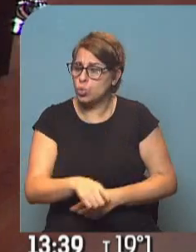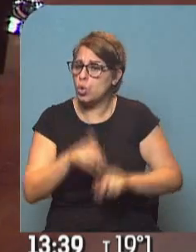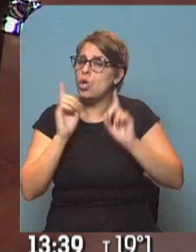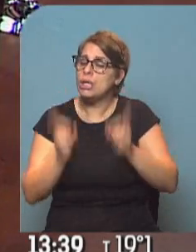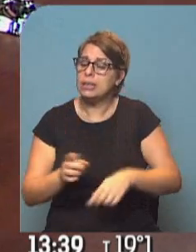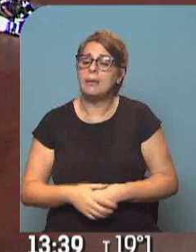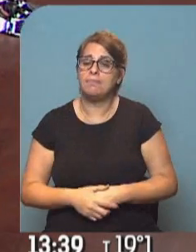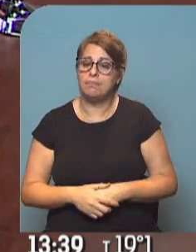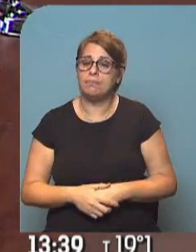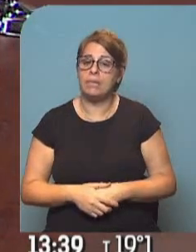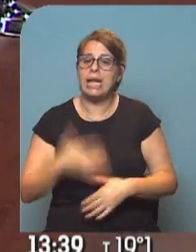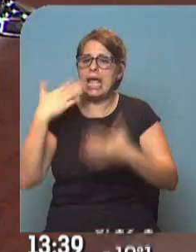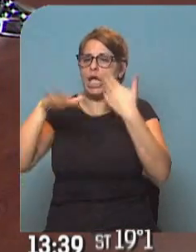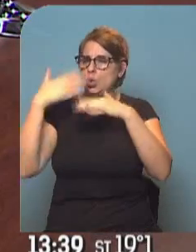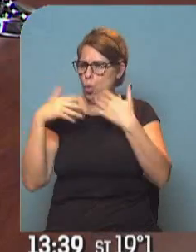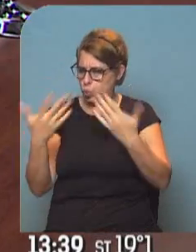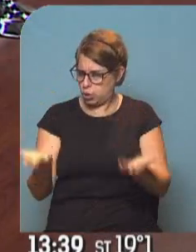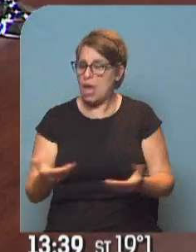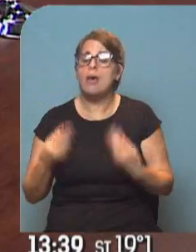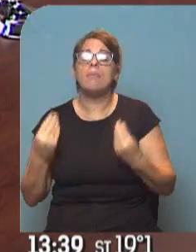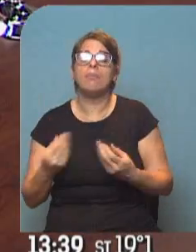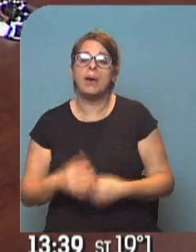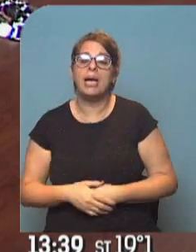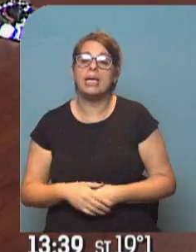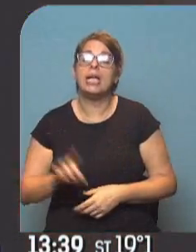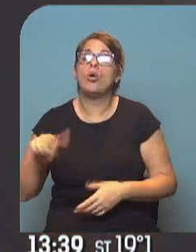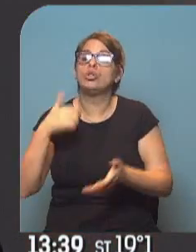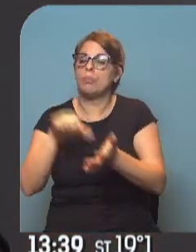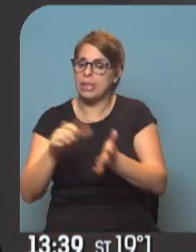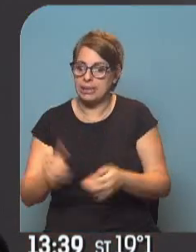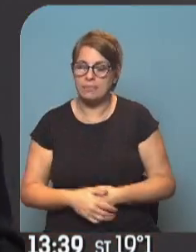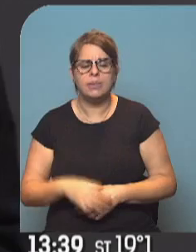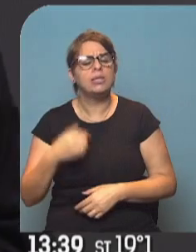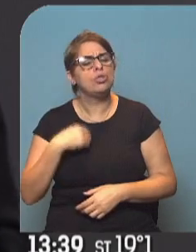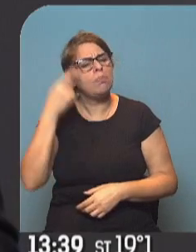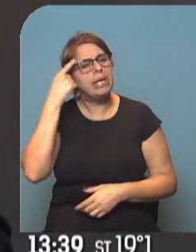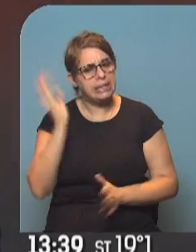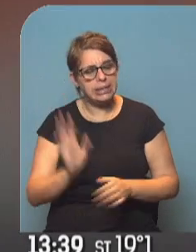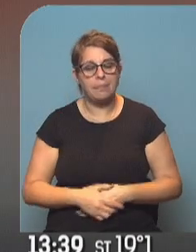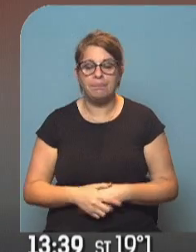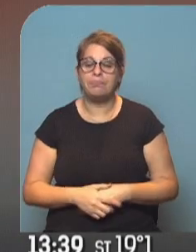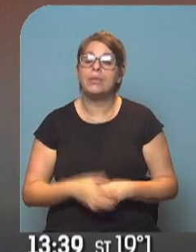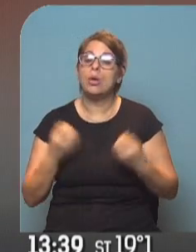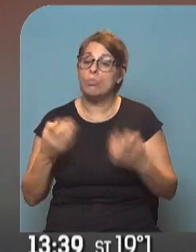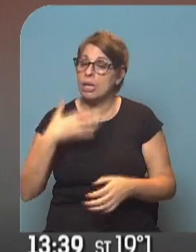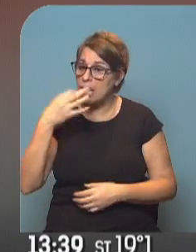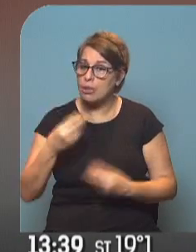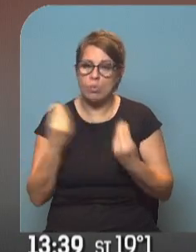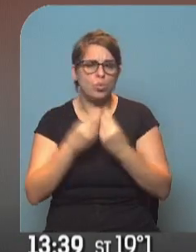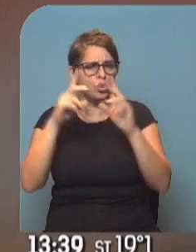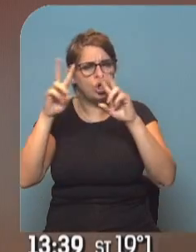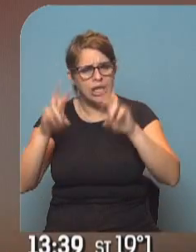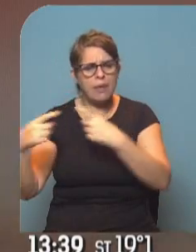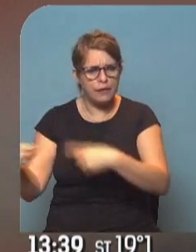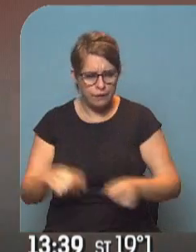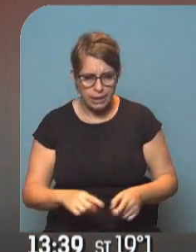también es una buena excusa para actuar en el exterior. Además me quedé pensando, porque la verdad que hay tantas cuestiones que